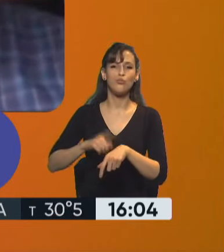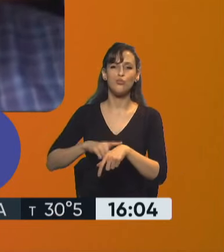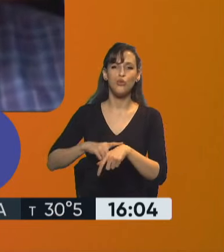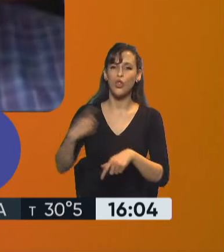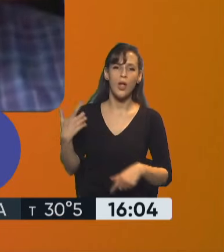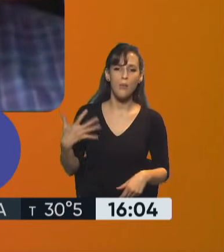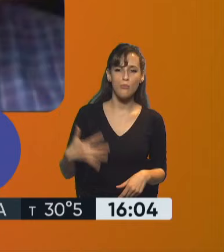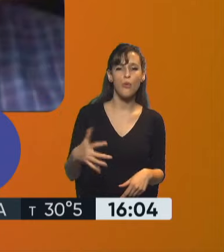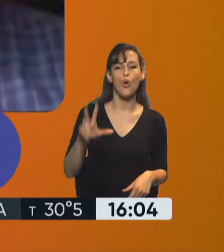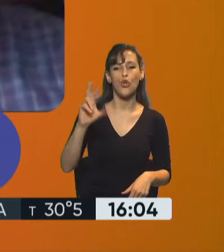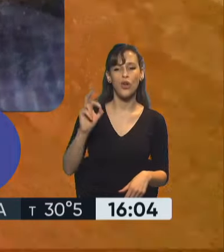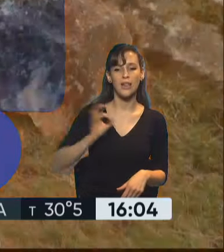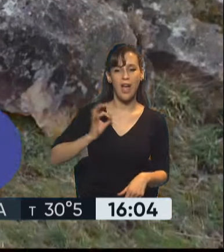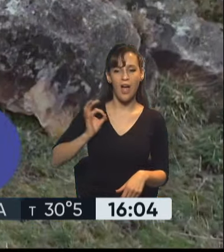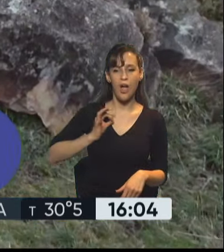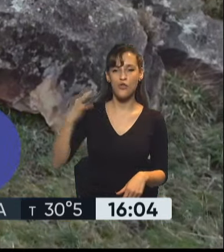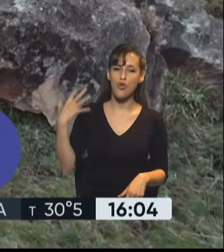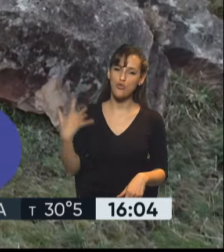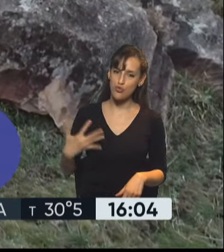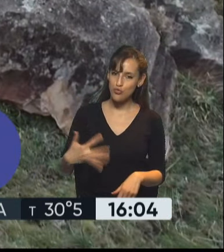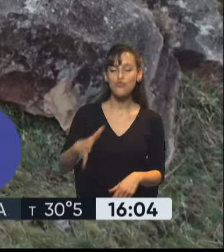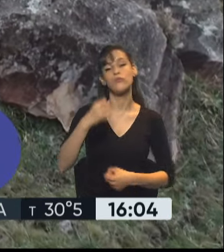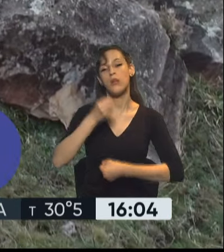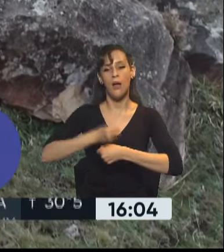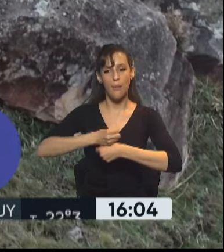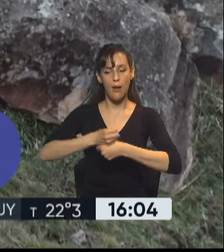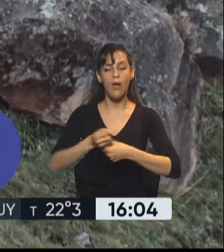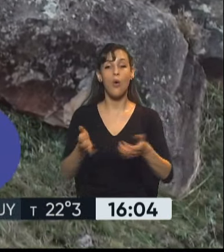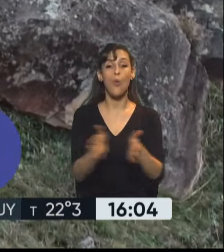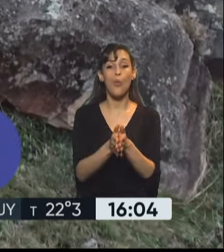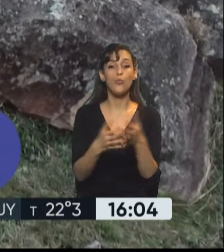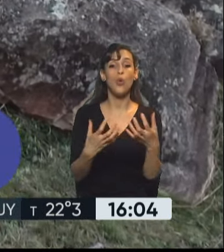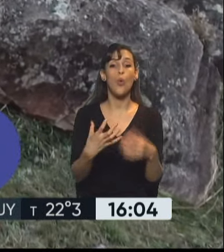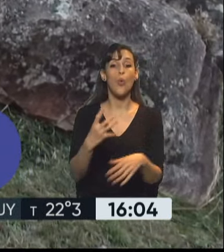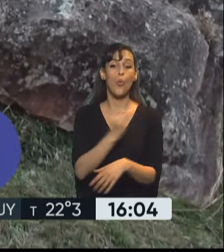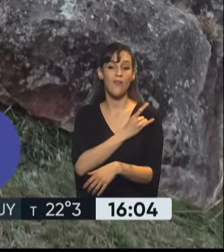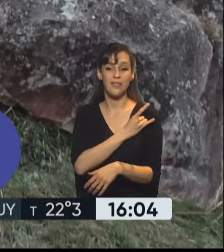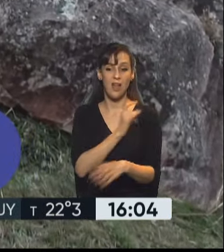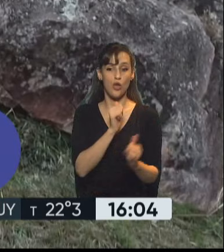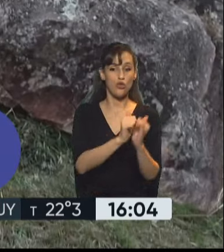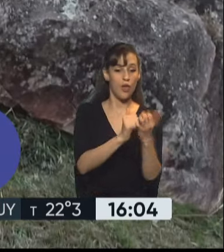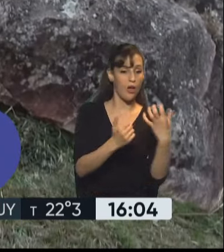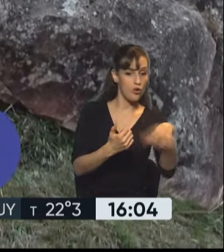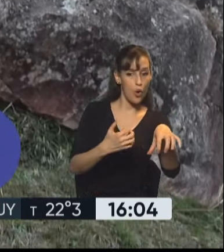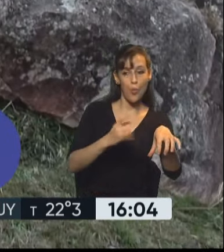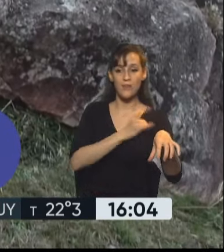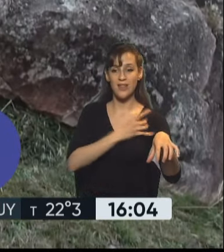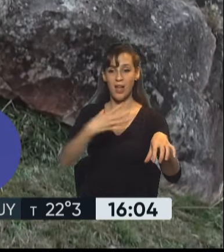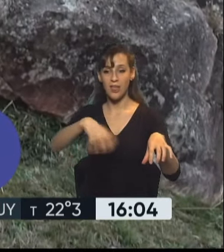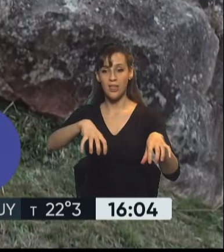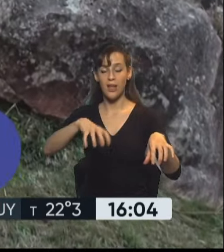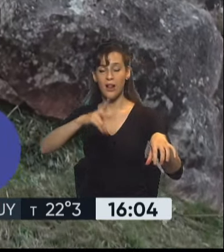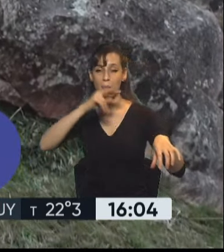2 o 3 décadas, con algunos otros colegas de la Universidad de La Plata y de Rosario, Universidad Nacional de Rosario, y venimos